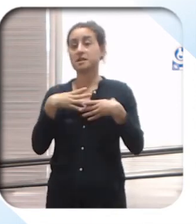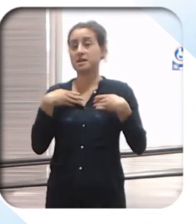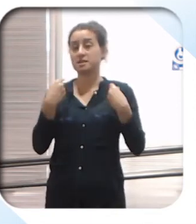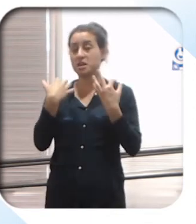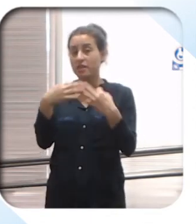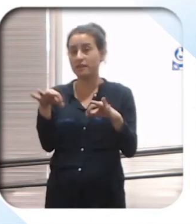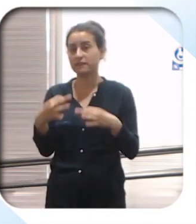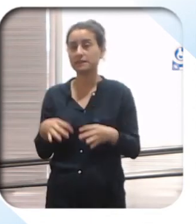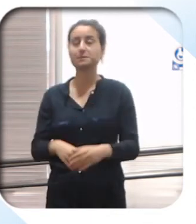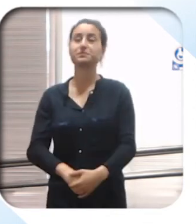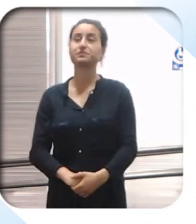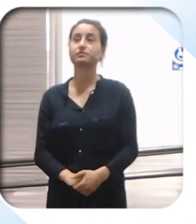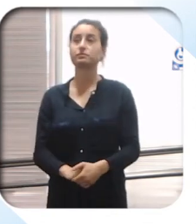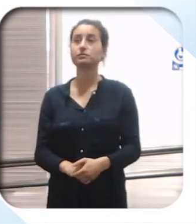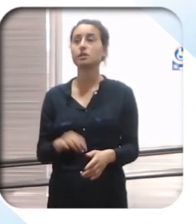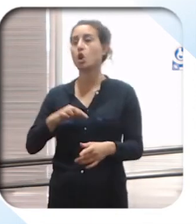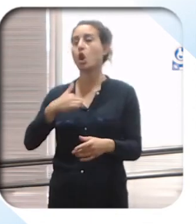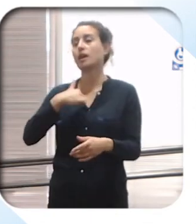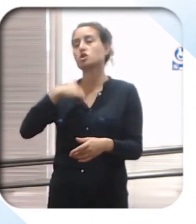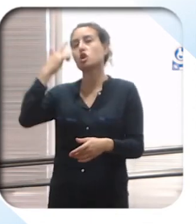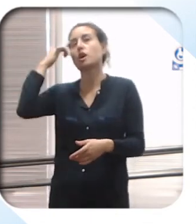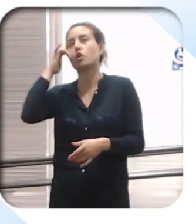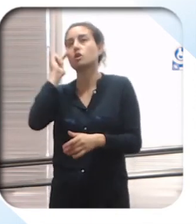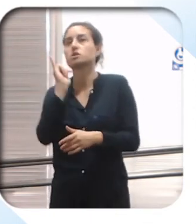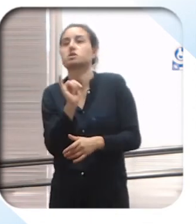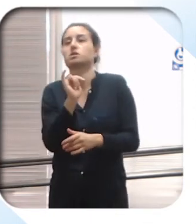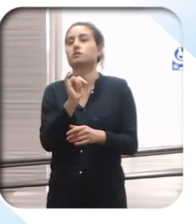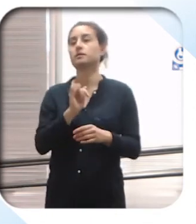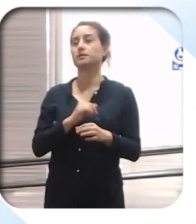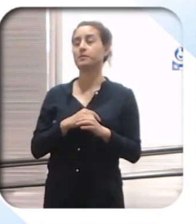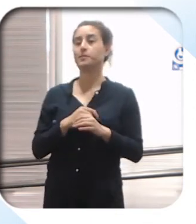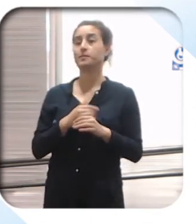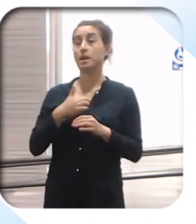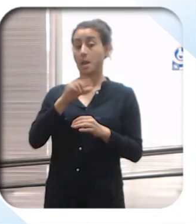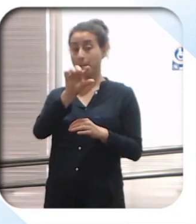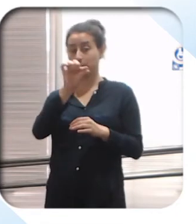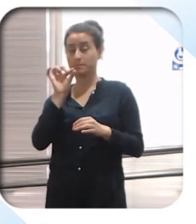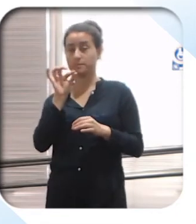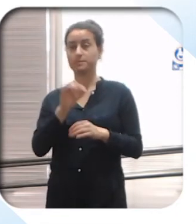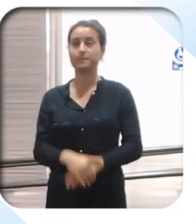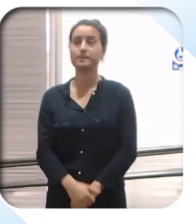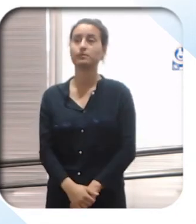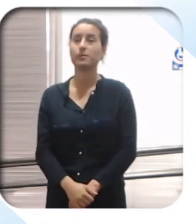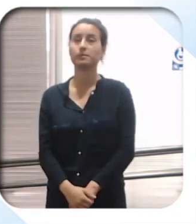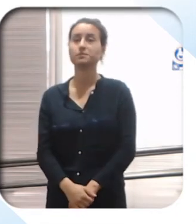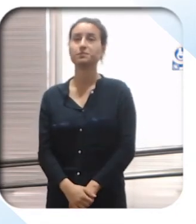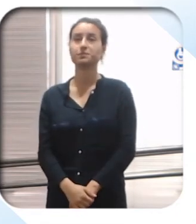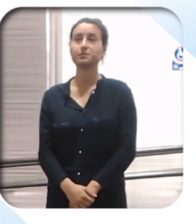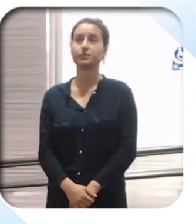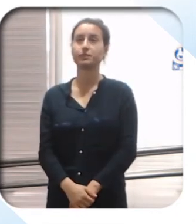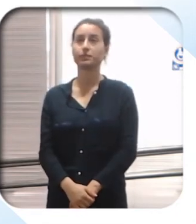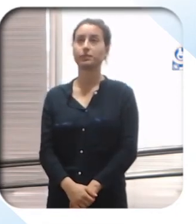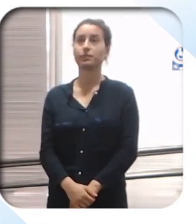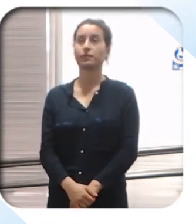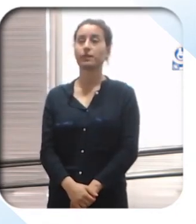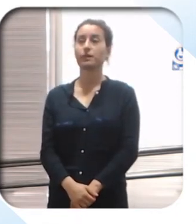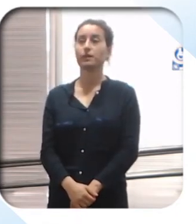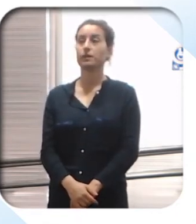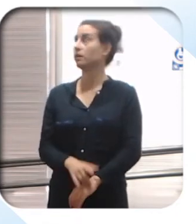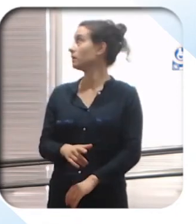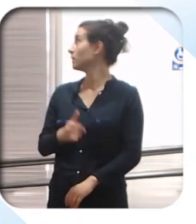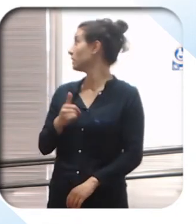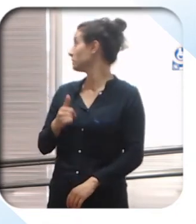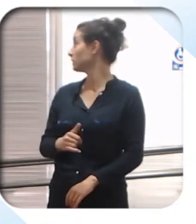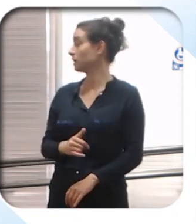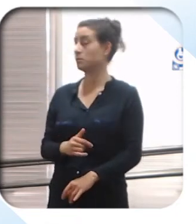para esa persona. No la que yo creo que es, la que la persona elija. Bueno, Ahí tenemos cómo interactúan